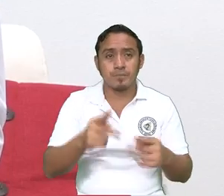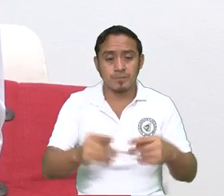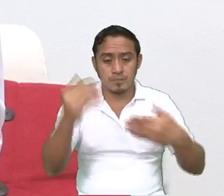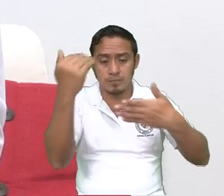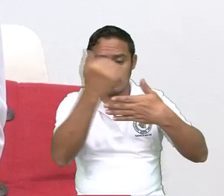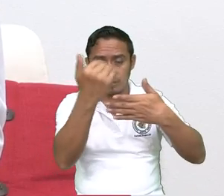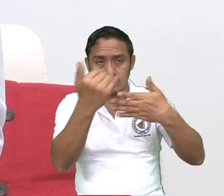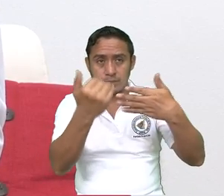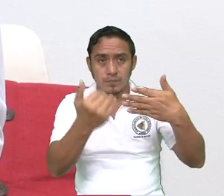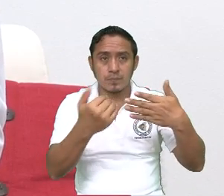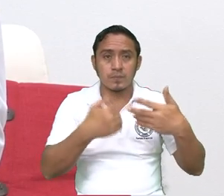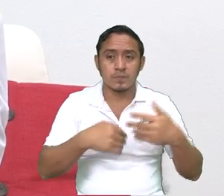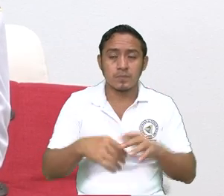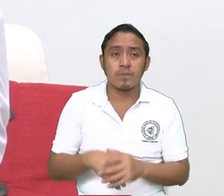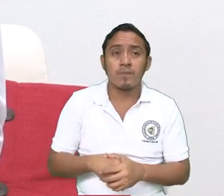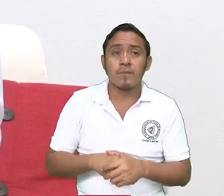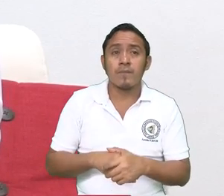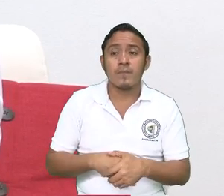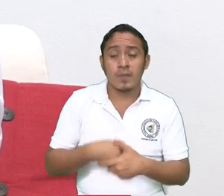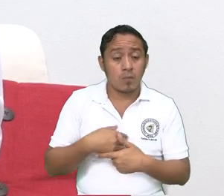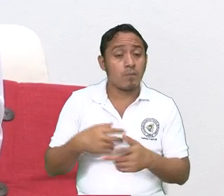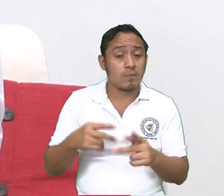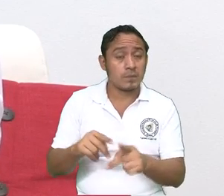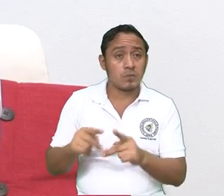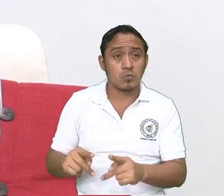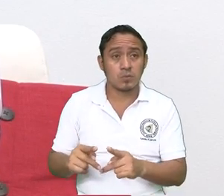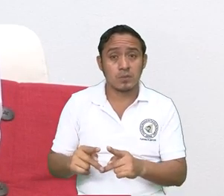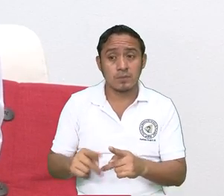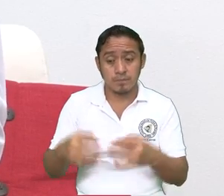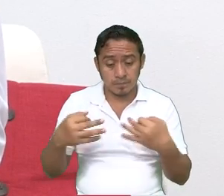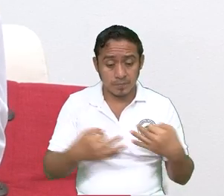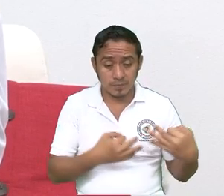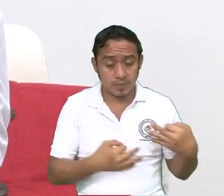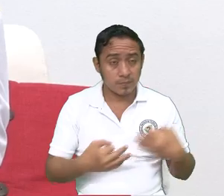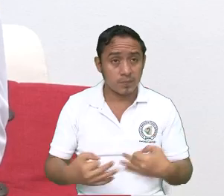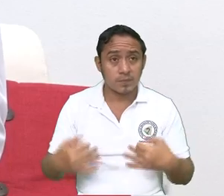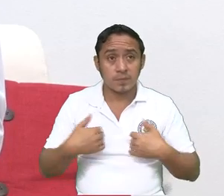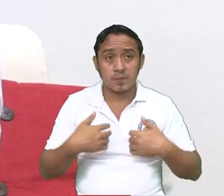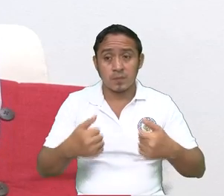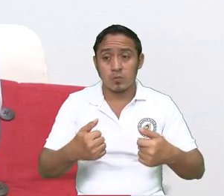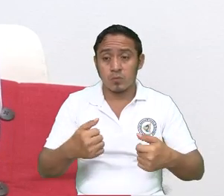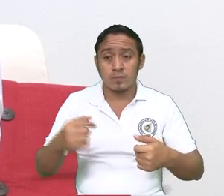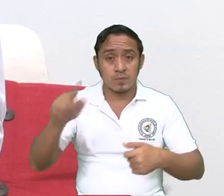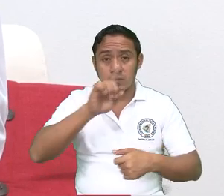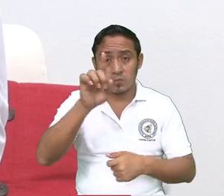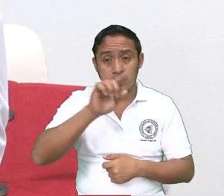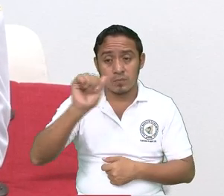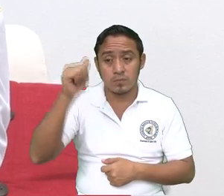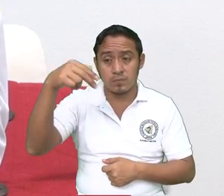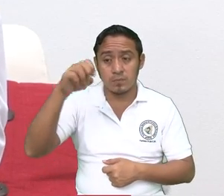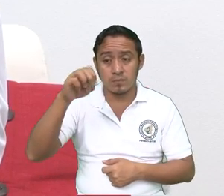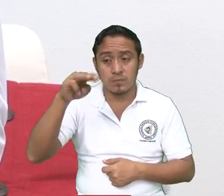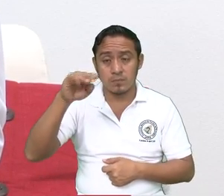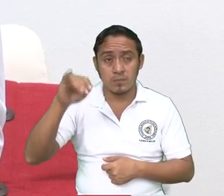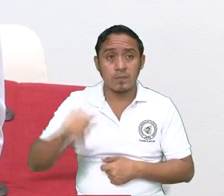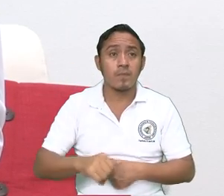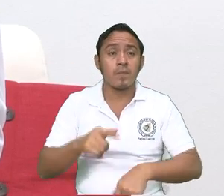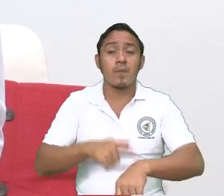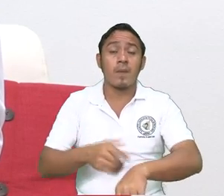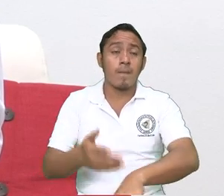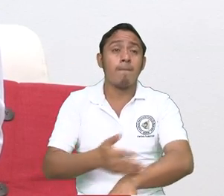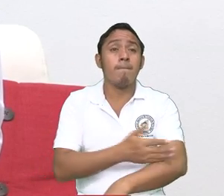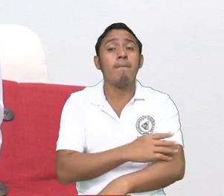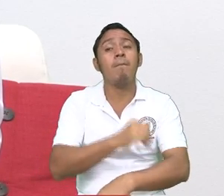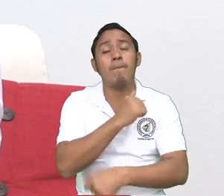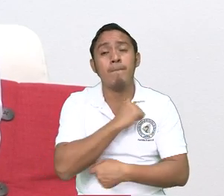para poder donar es que sea una persona competente no es decir que no tenga ánimo por eso es de que previo al estudio